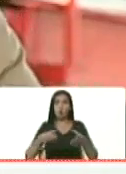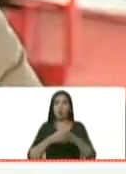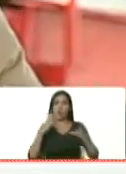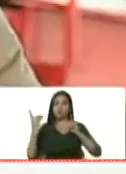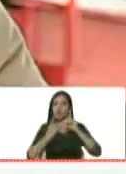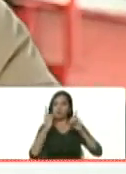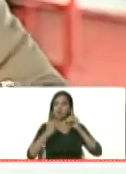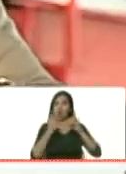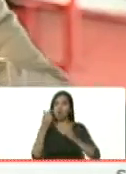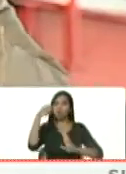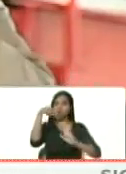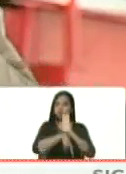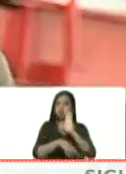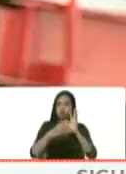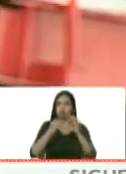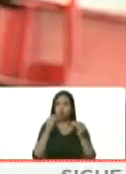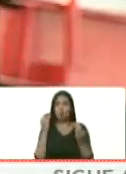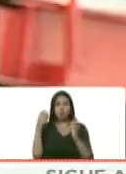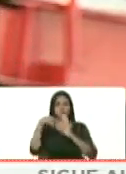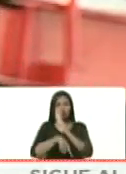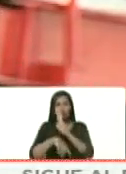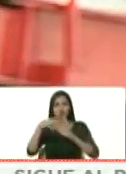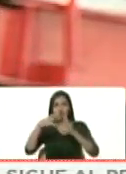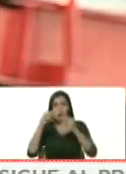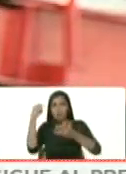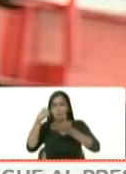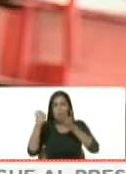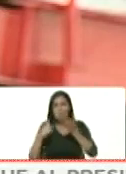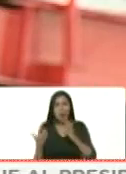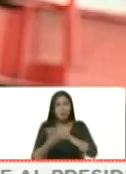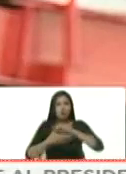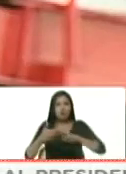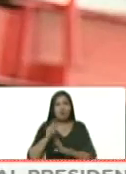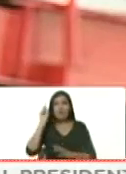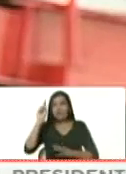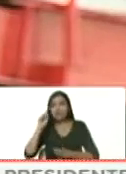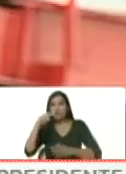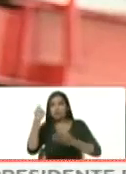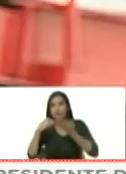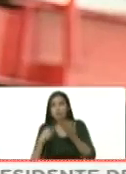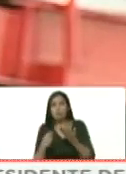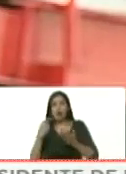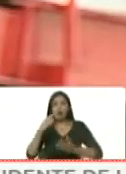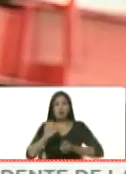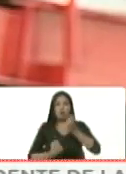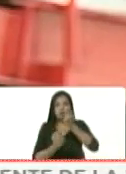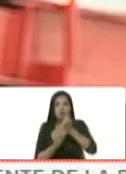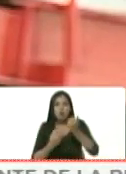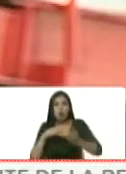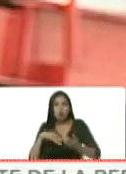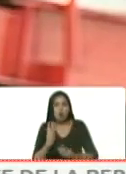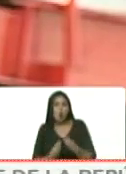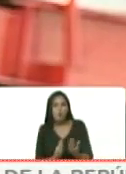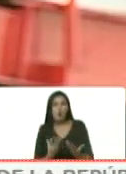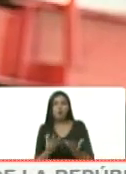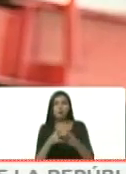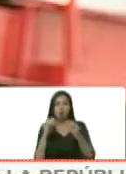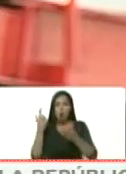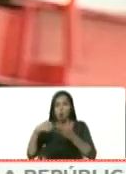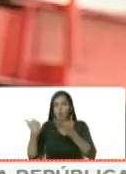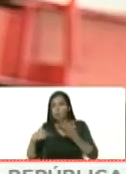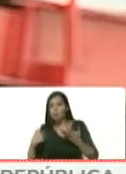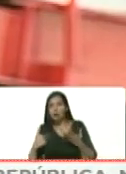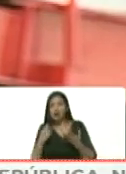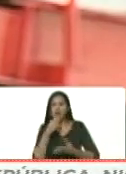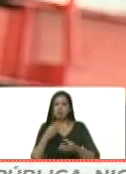es un diálogo profundo, se dialoga todos los problemas, todos los temas, las necesidades, las potencialidades, y